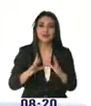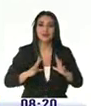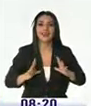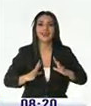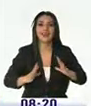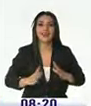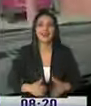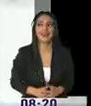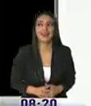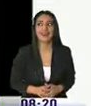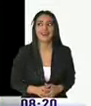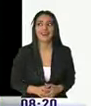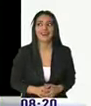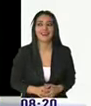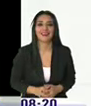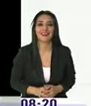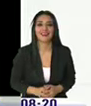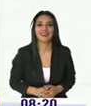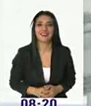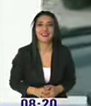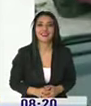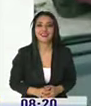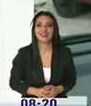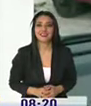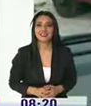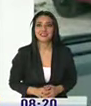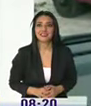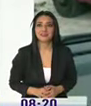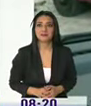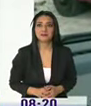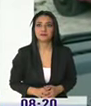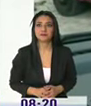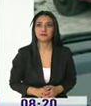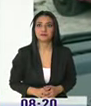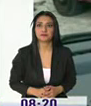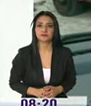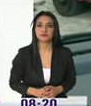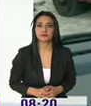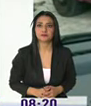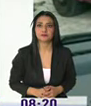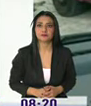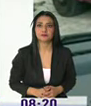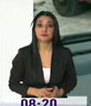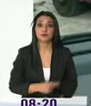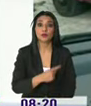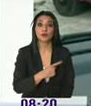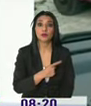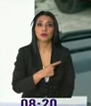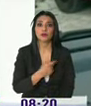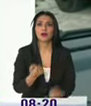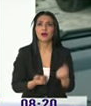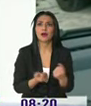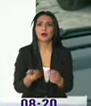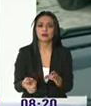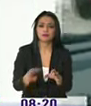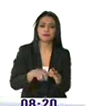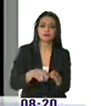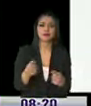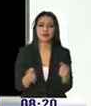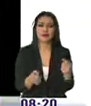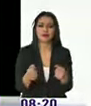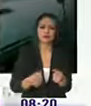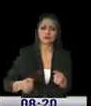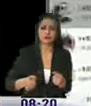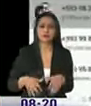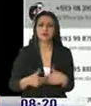esto. Terrible, realmente. Ahí está. Y es más, era el dueño del auto el que intentaba meterse. No, pues es una joya esto.